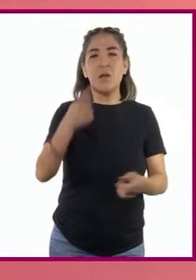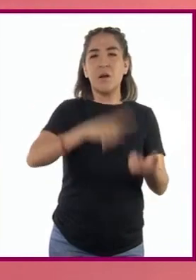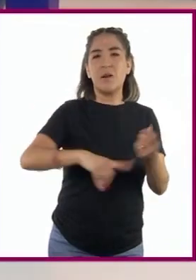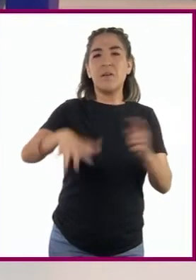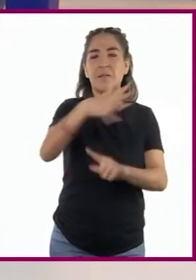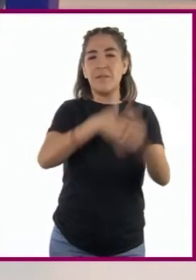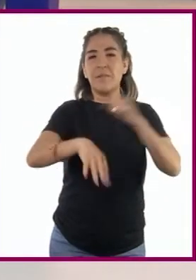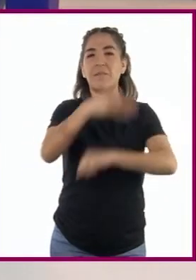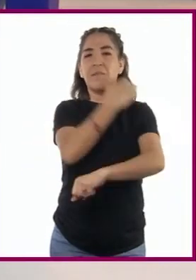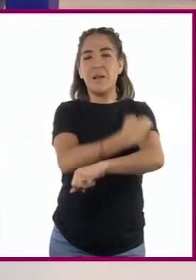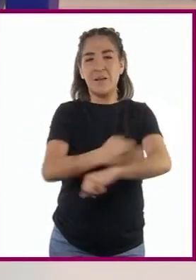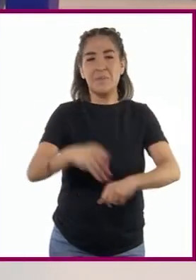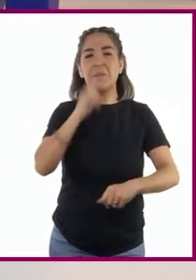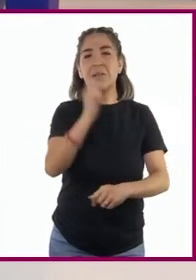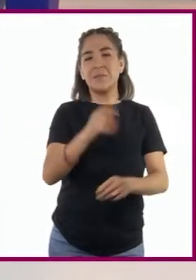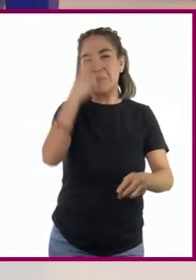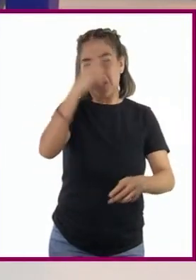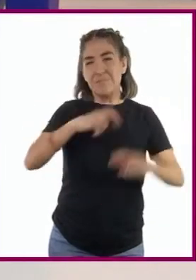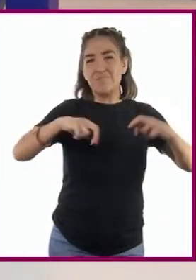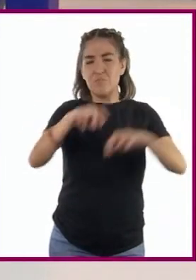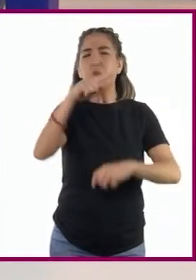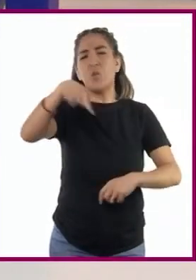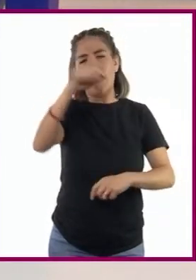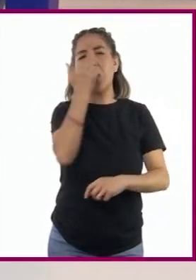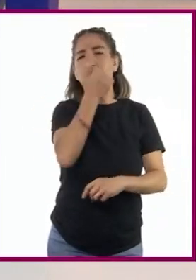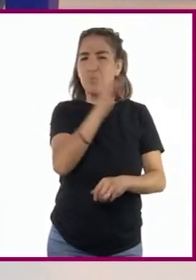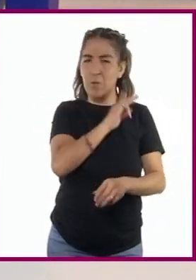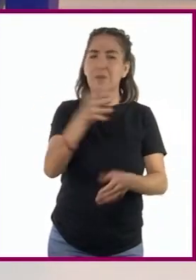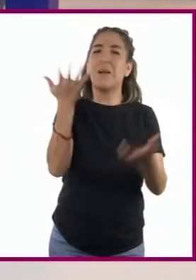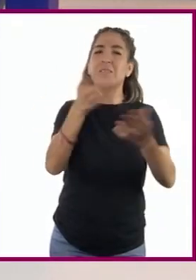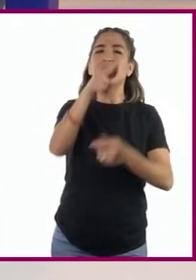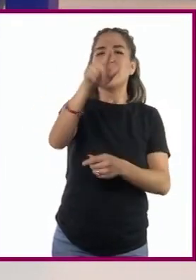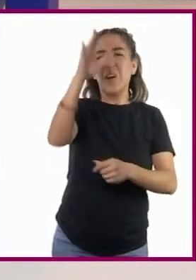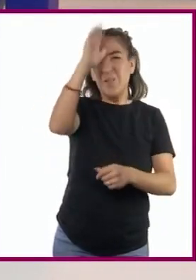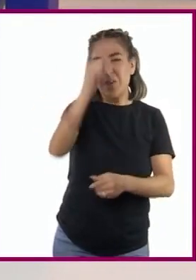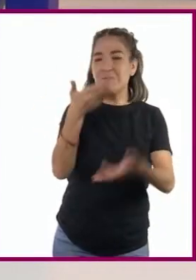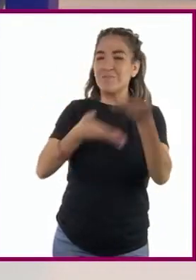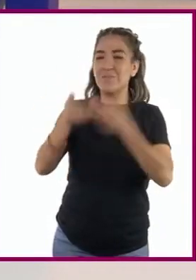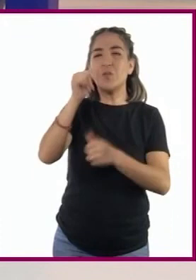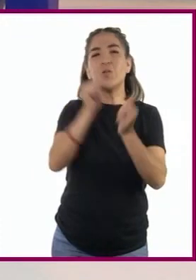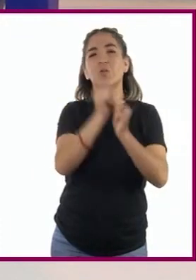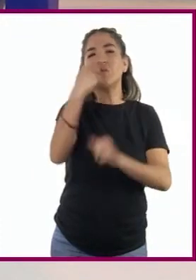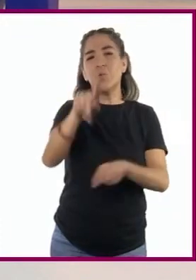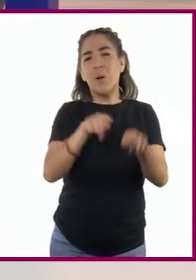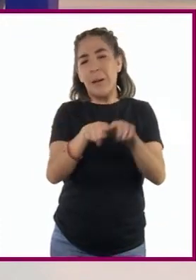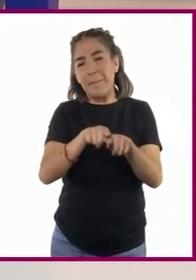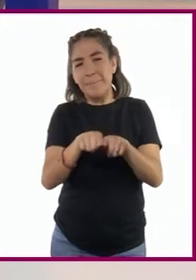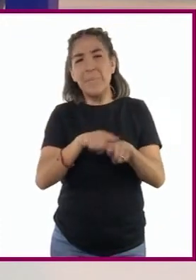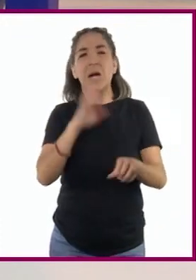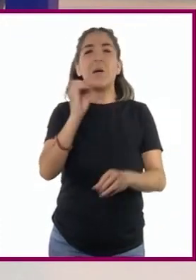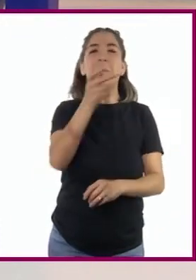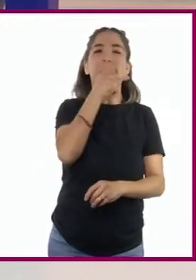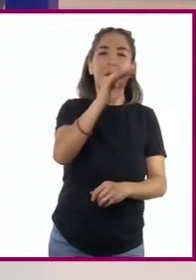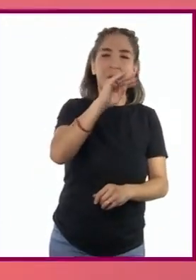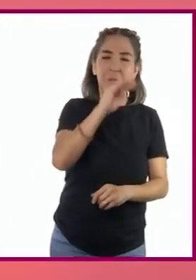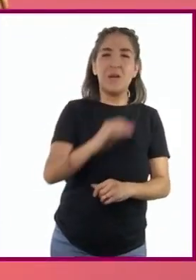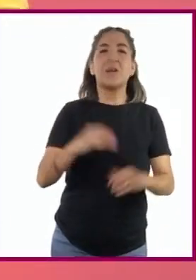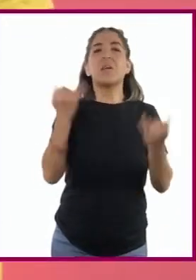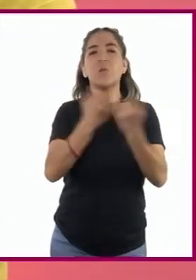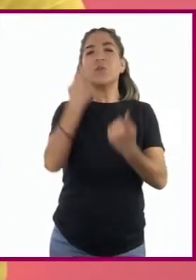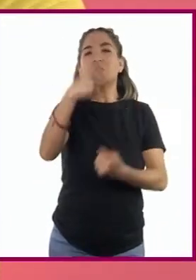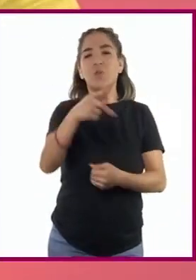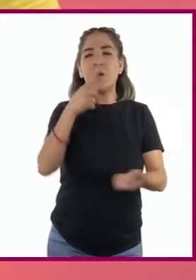familiar. Las alumnas y alumnos en casa pueden hacer lo mismo y ponerse de acuerdo con sus hermanos, padres y con